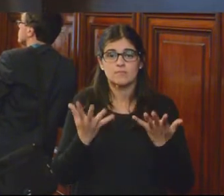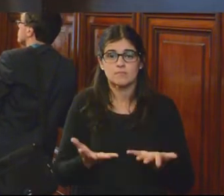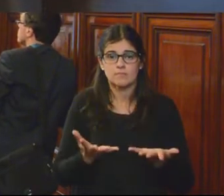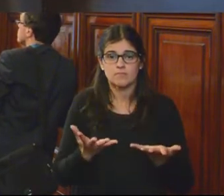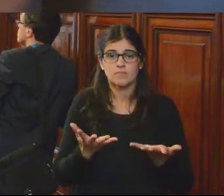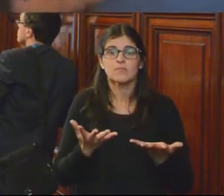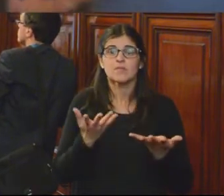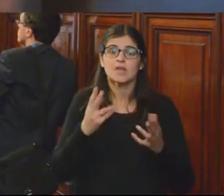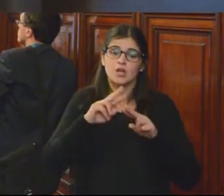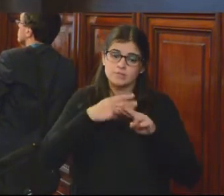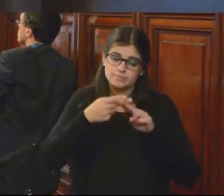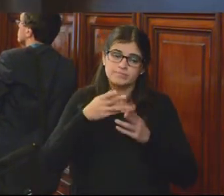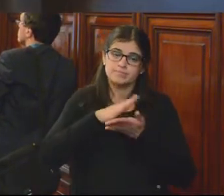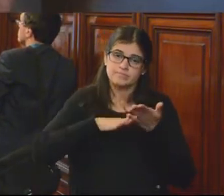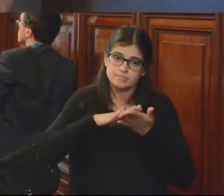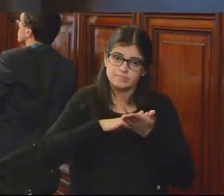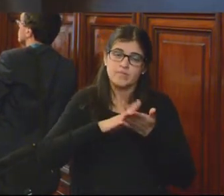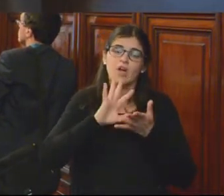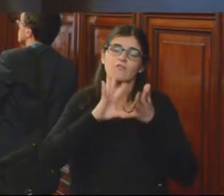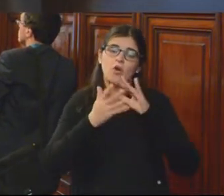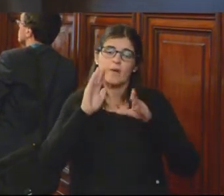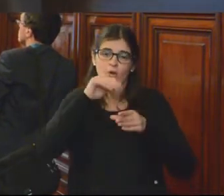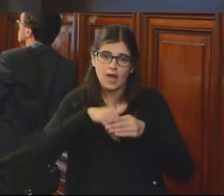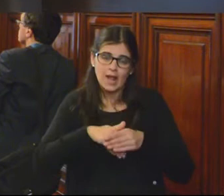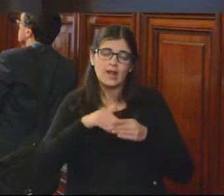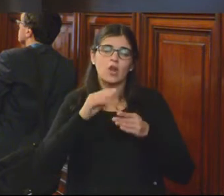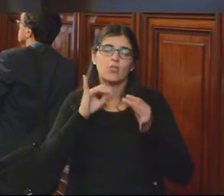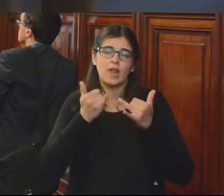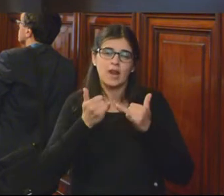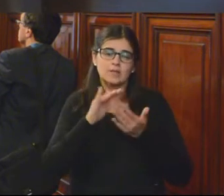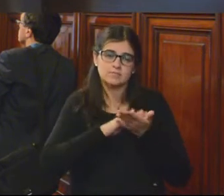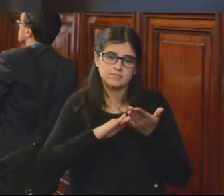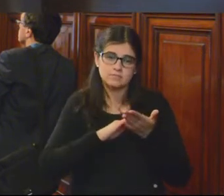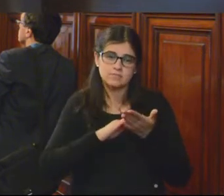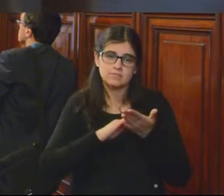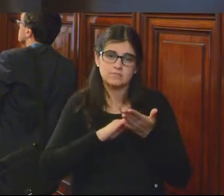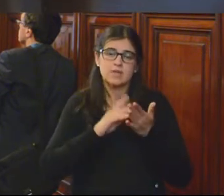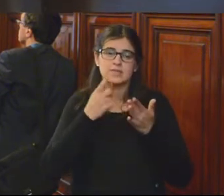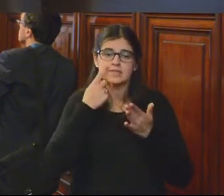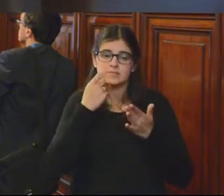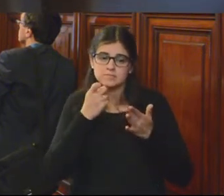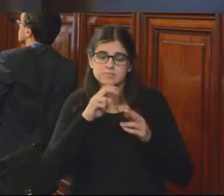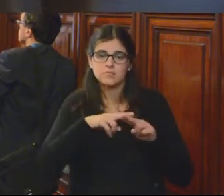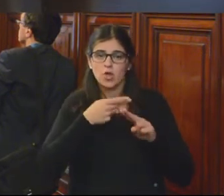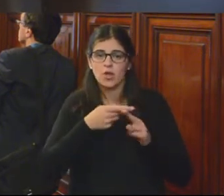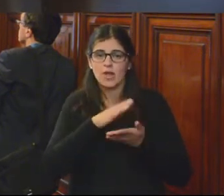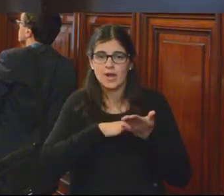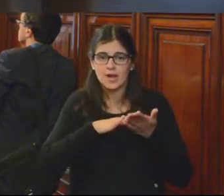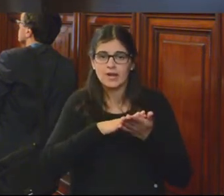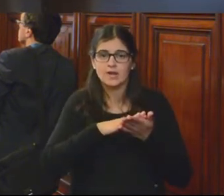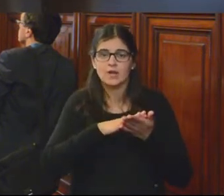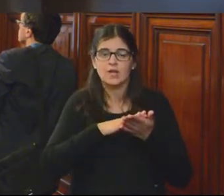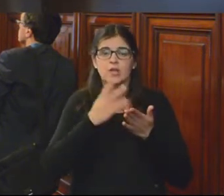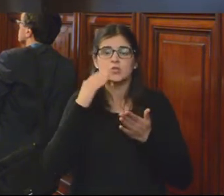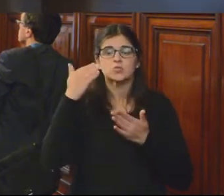se ratificaron miembros del Consejo Natural, el Nacional Electoral, se ratificaron los consejos, los magistrados del Tribunal